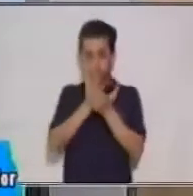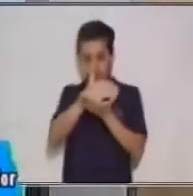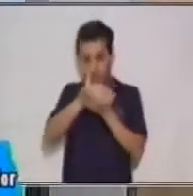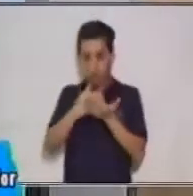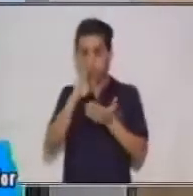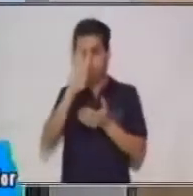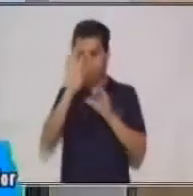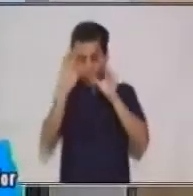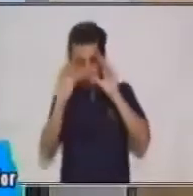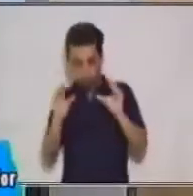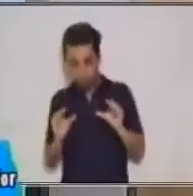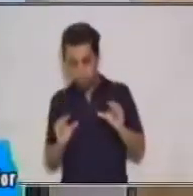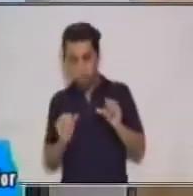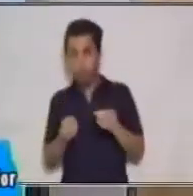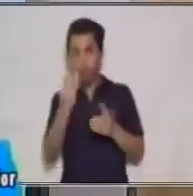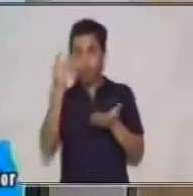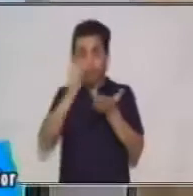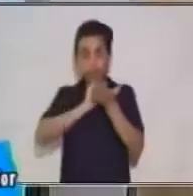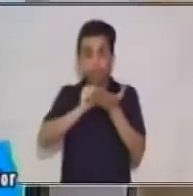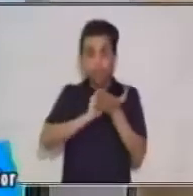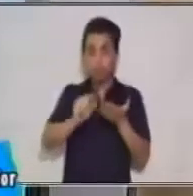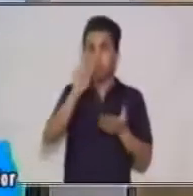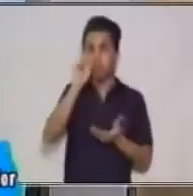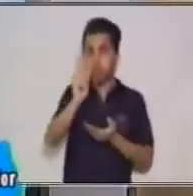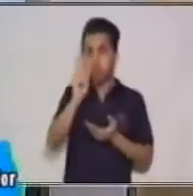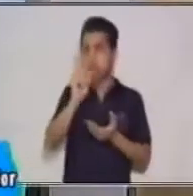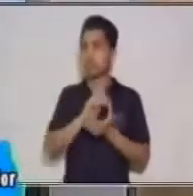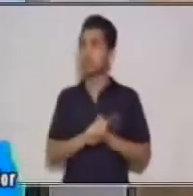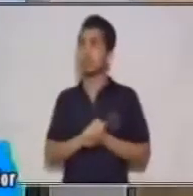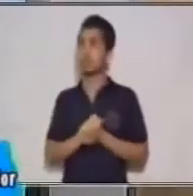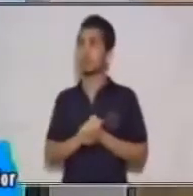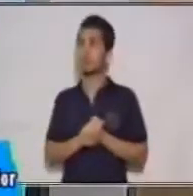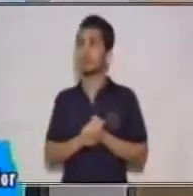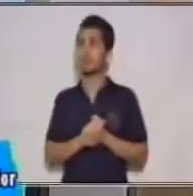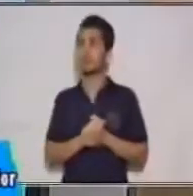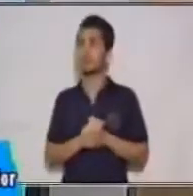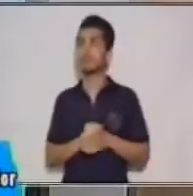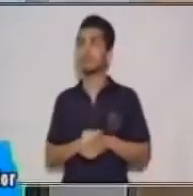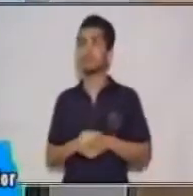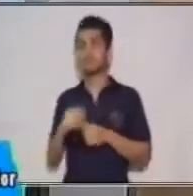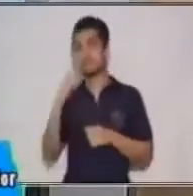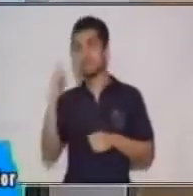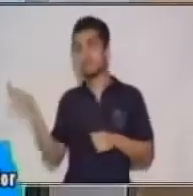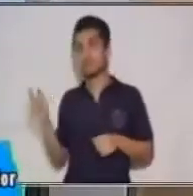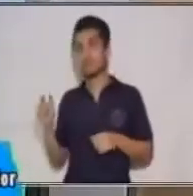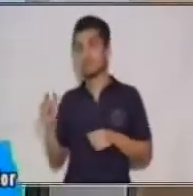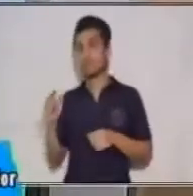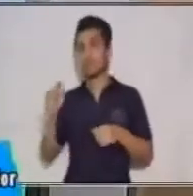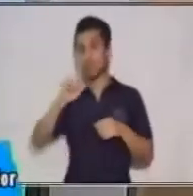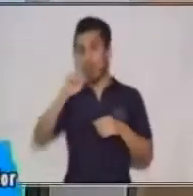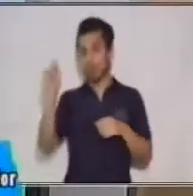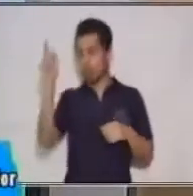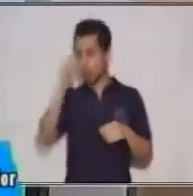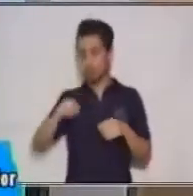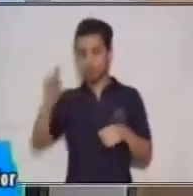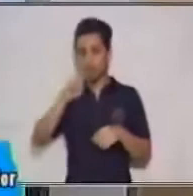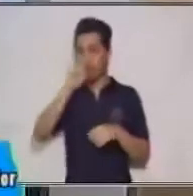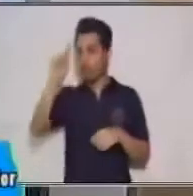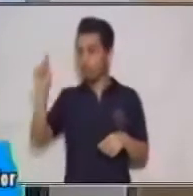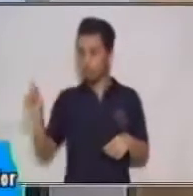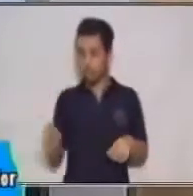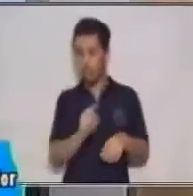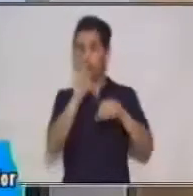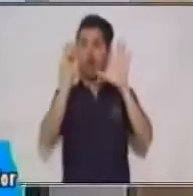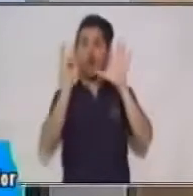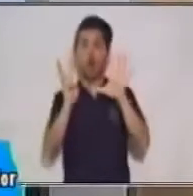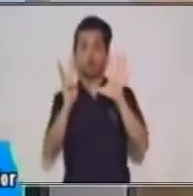pintado? 1. Aquí hay, está dividida en 1, 2, 3, 4, 5, 6, 7, 8,